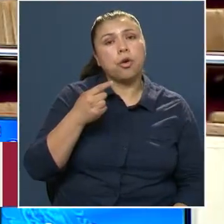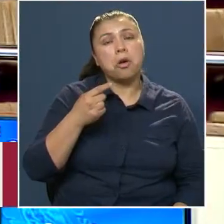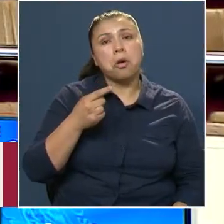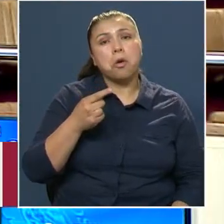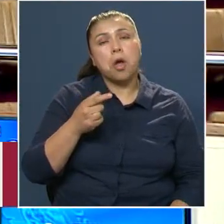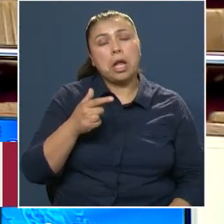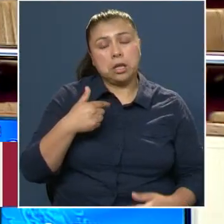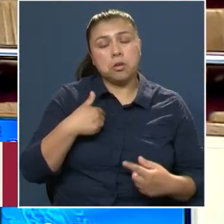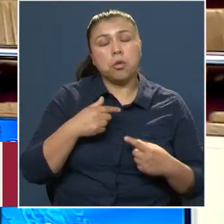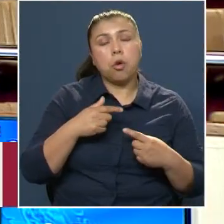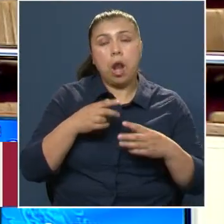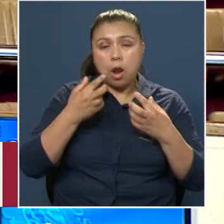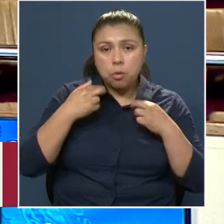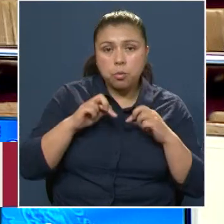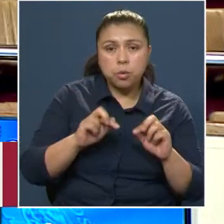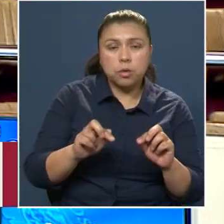suerte